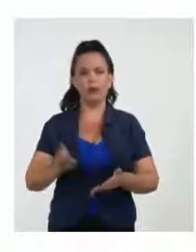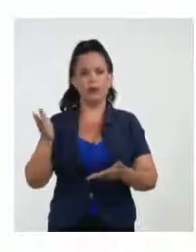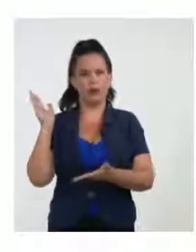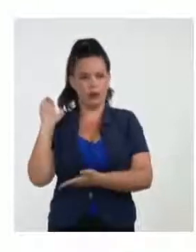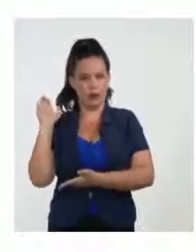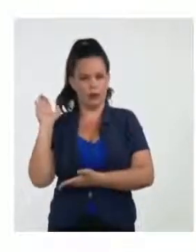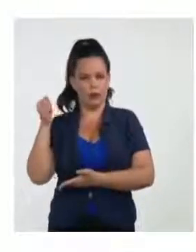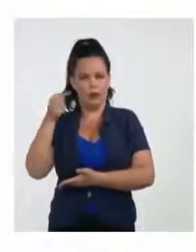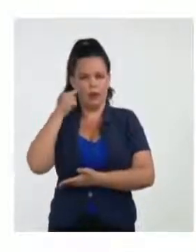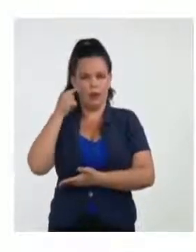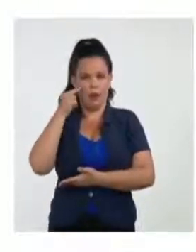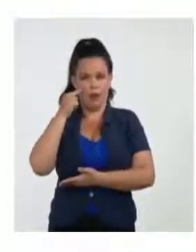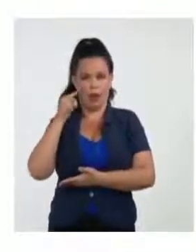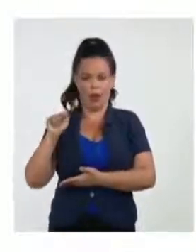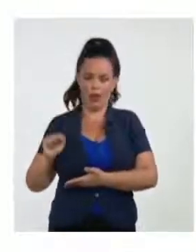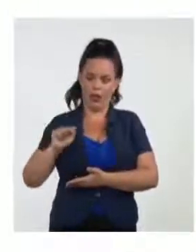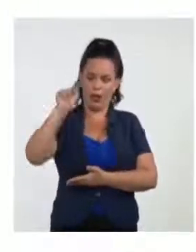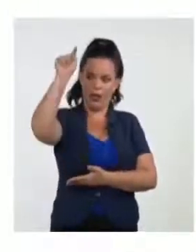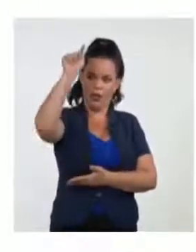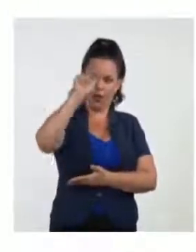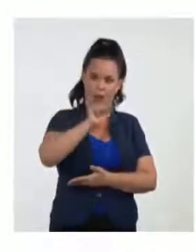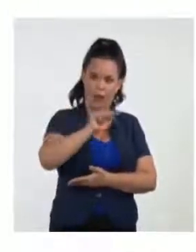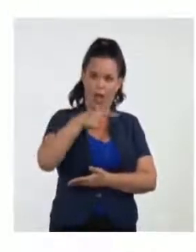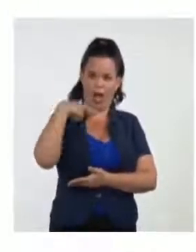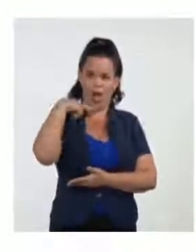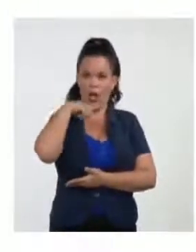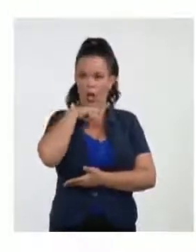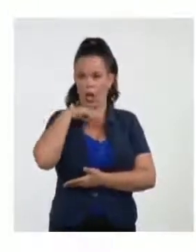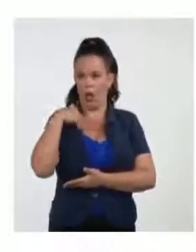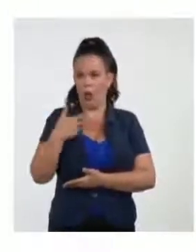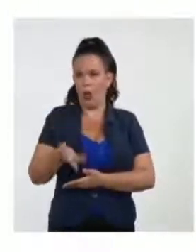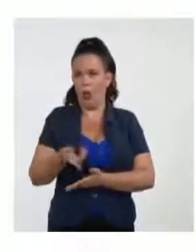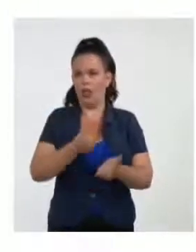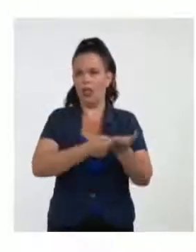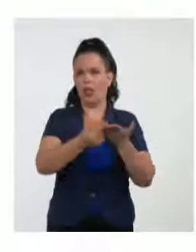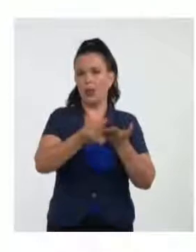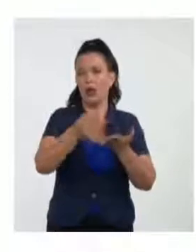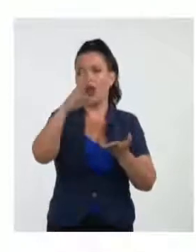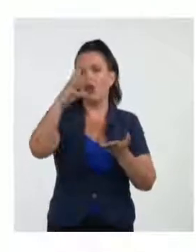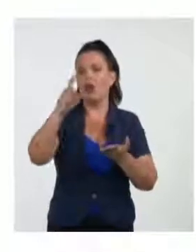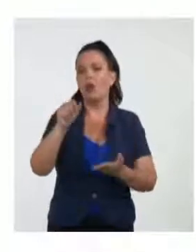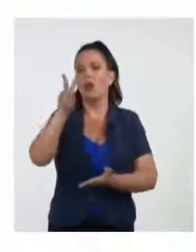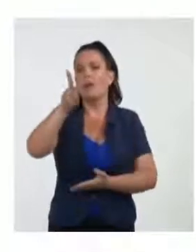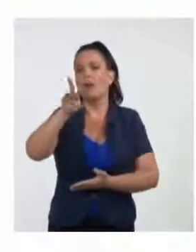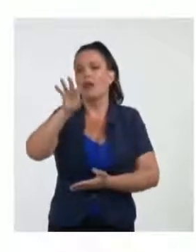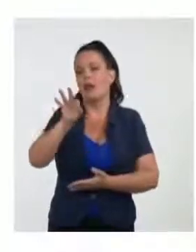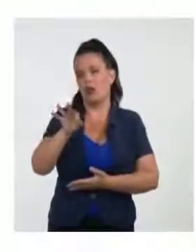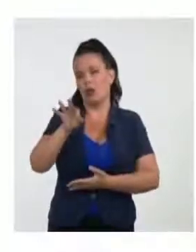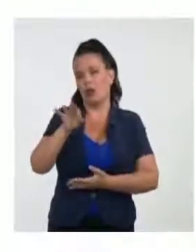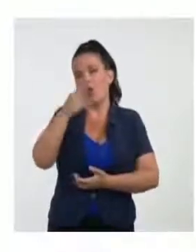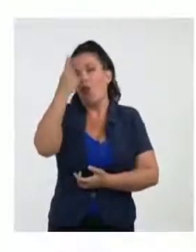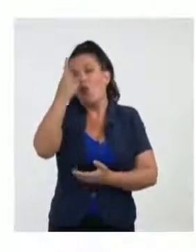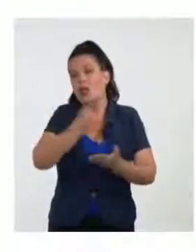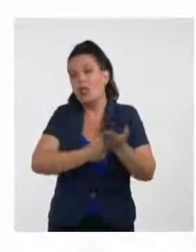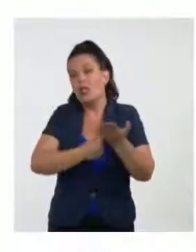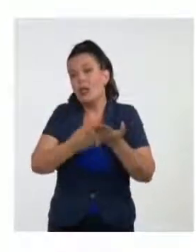rojo que se ve ahí es la semana número 28, que solo en una semana